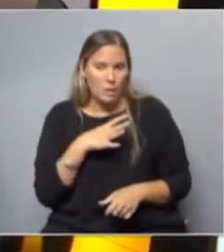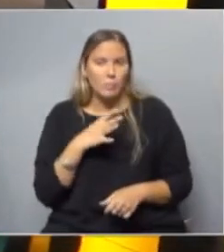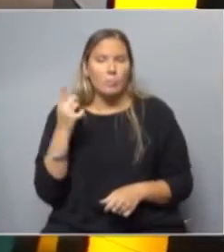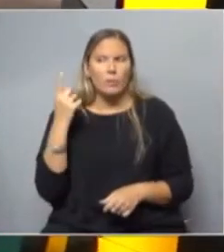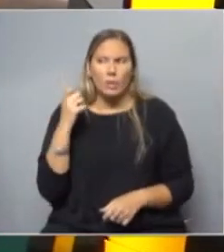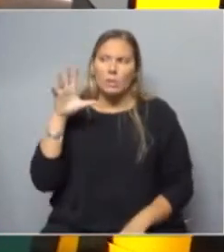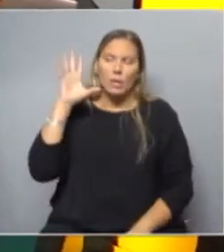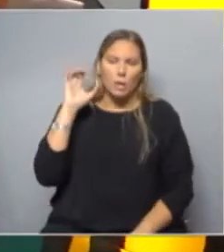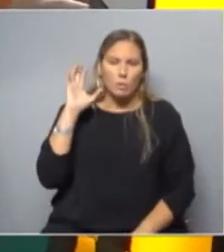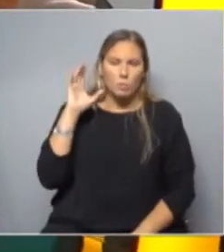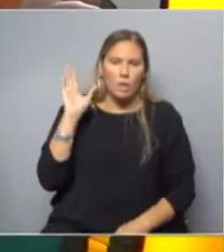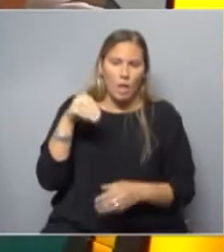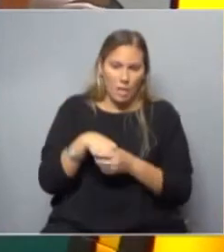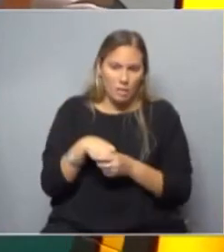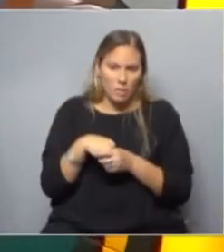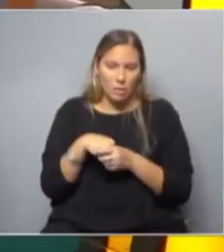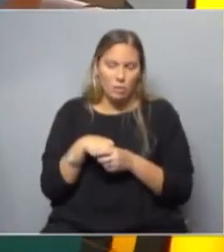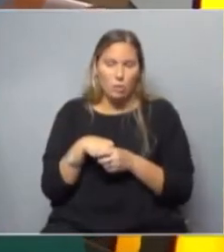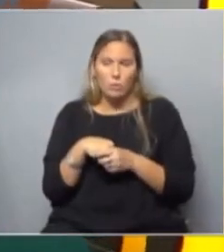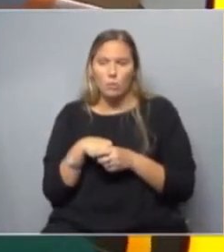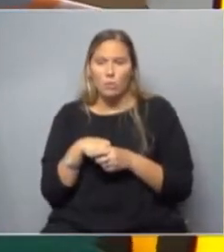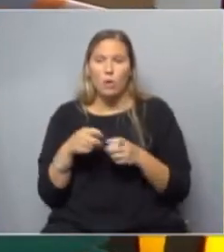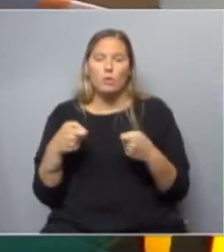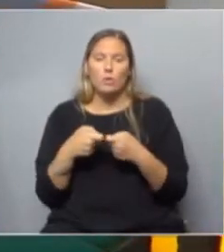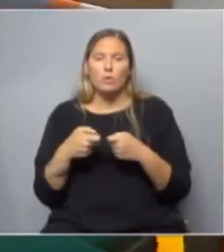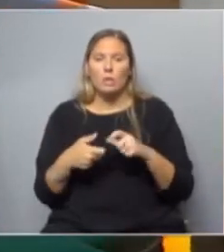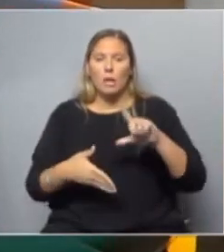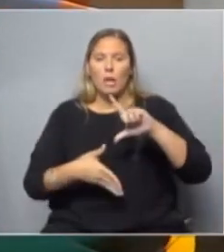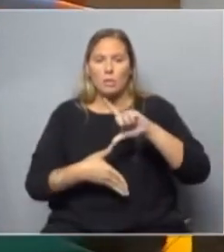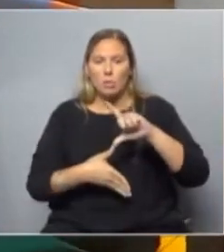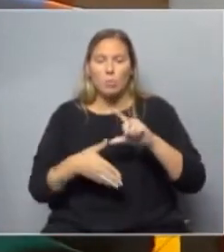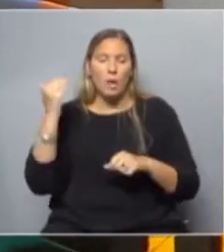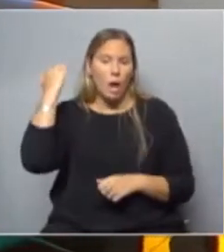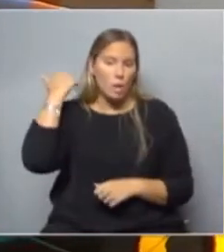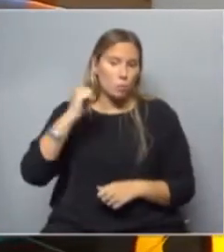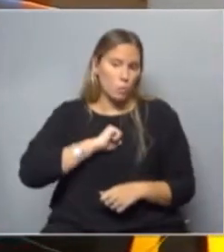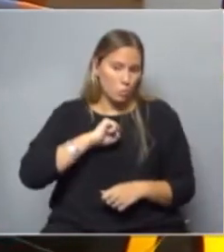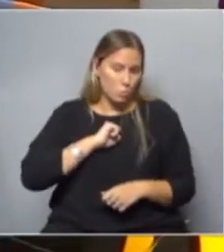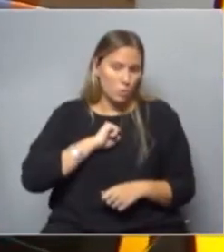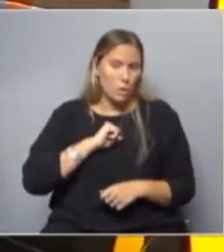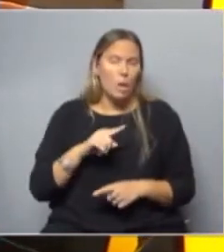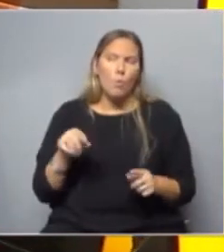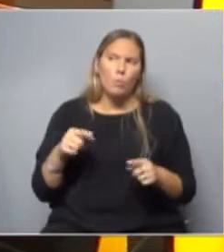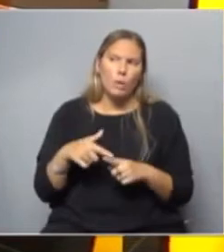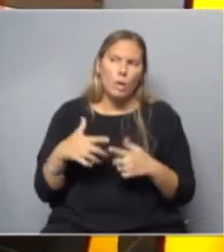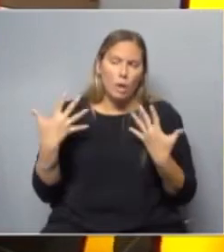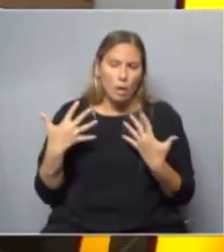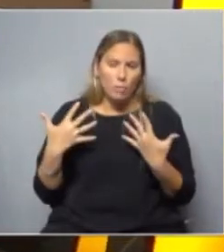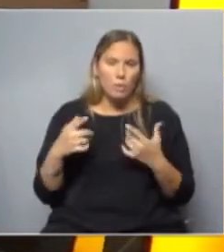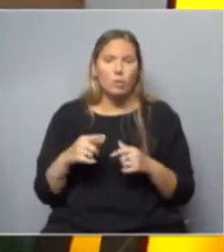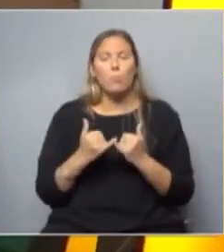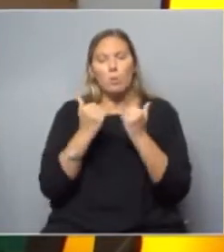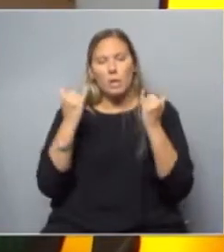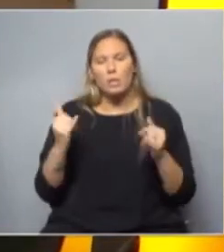escuché yo soy parte también de la Sociedad Latinoamericana de Tuberculosis, y hicimos como un evento a raíz del Día Mundial